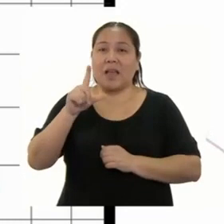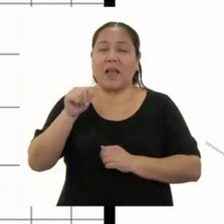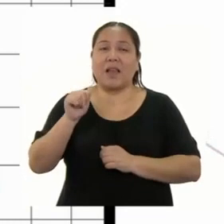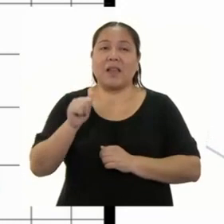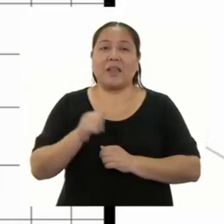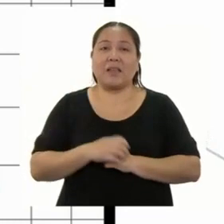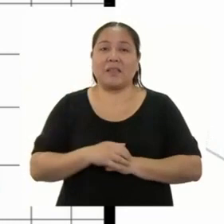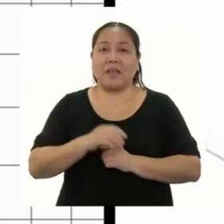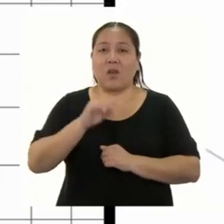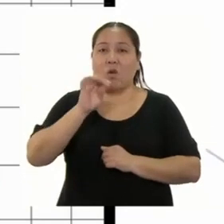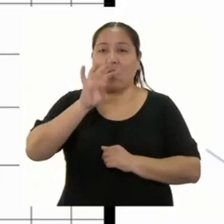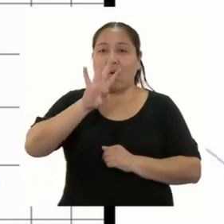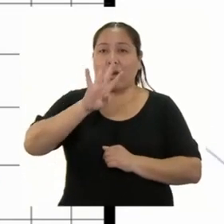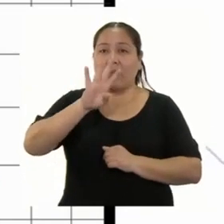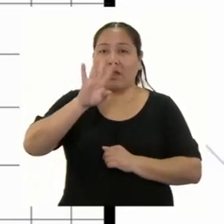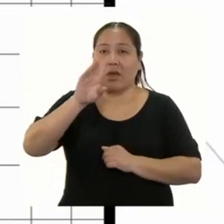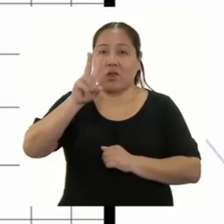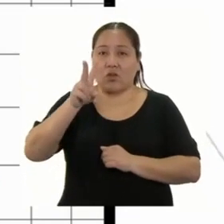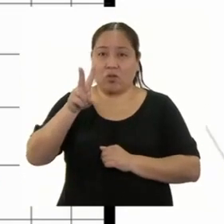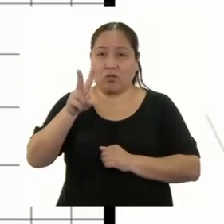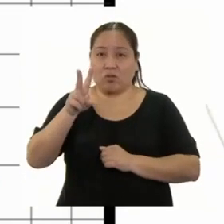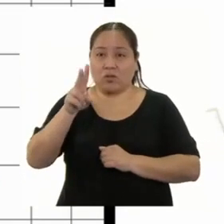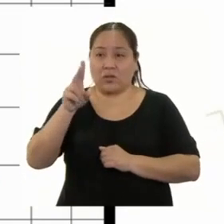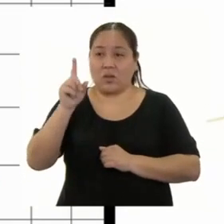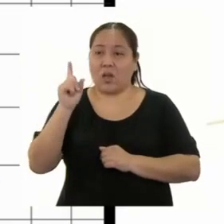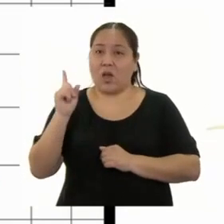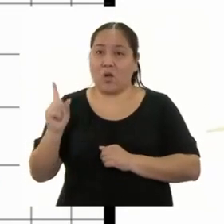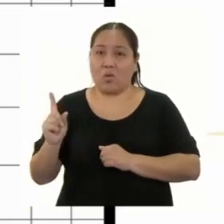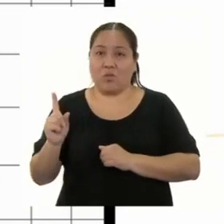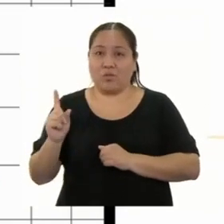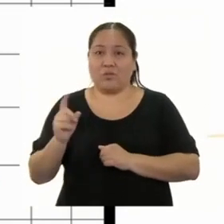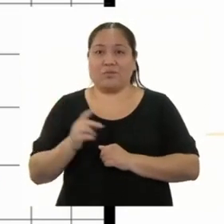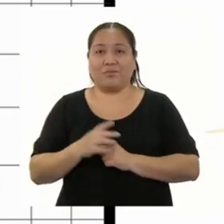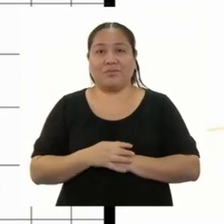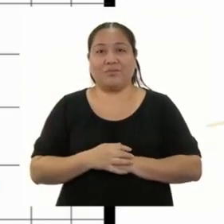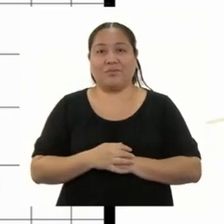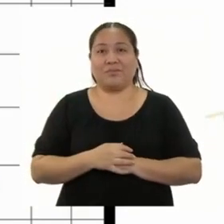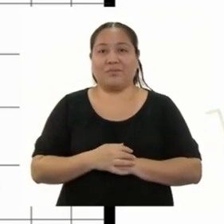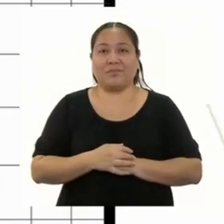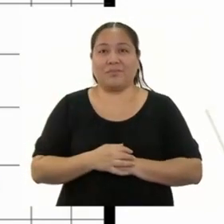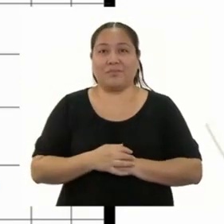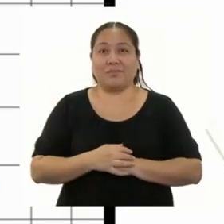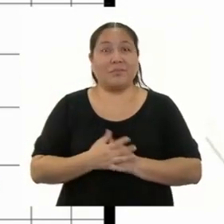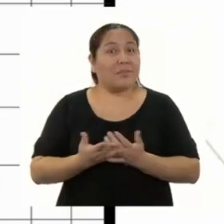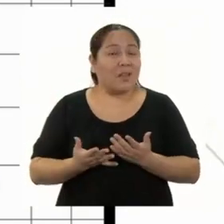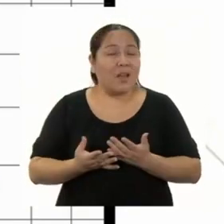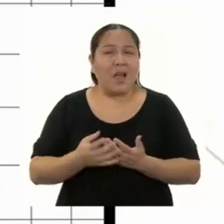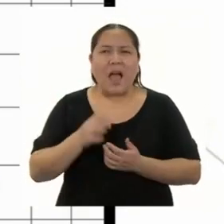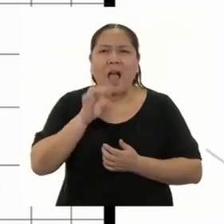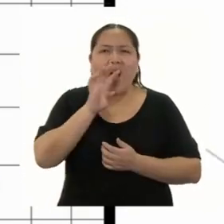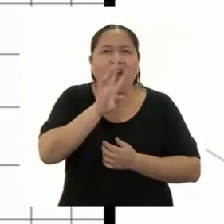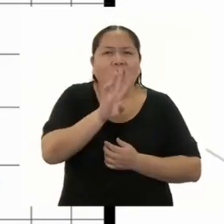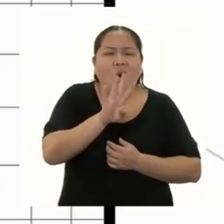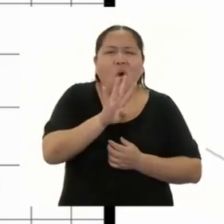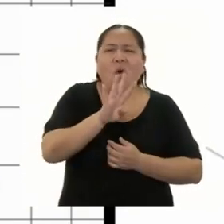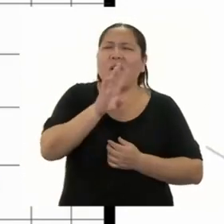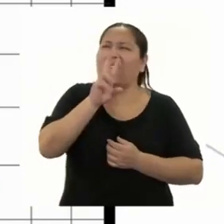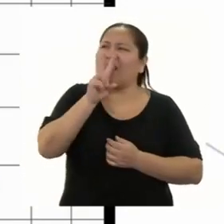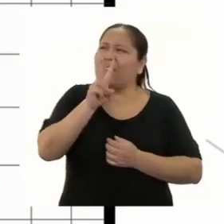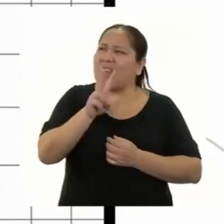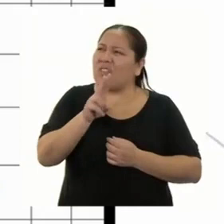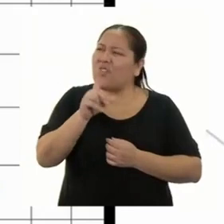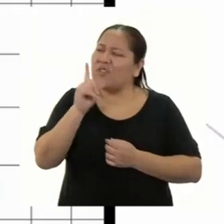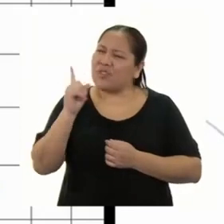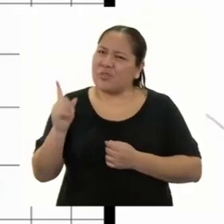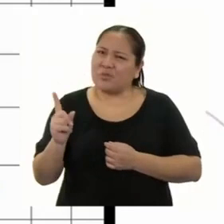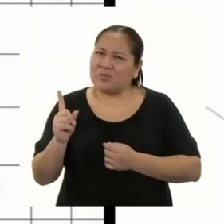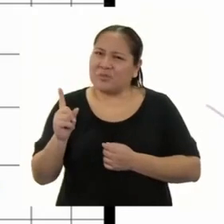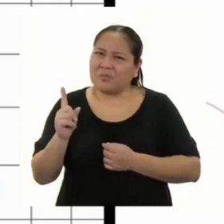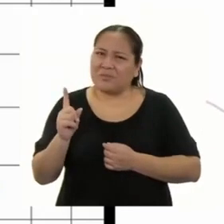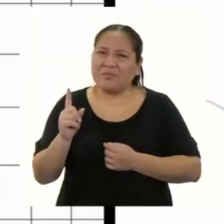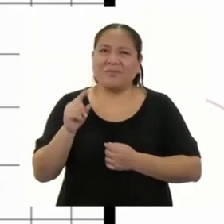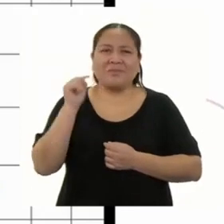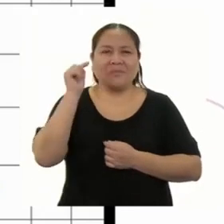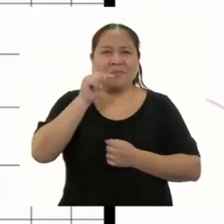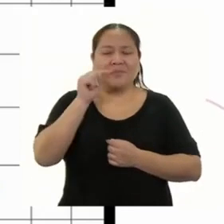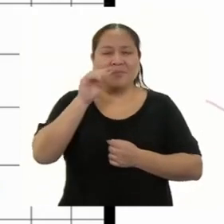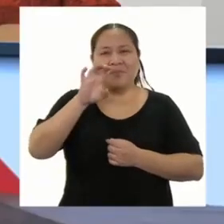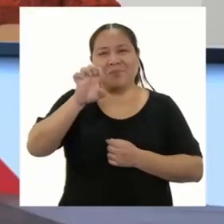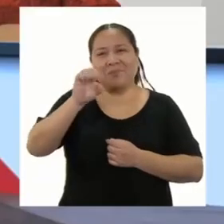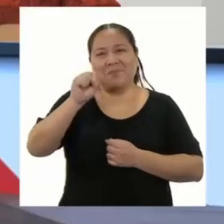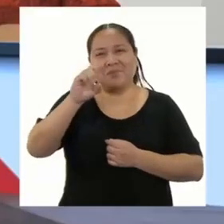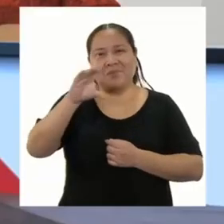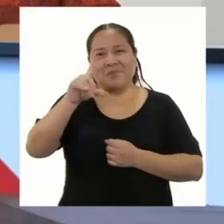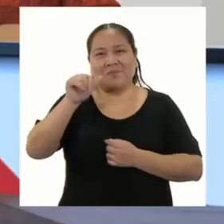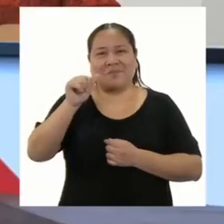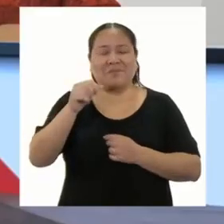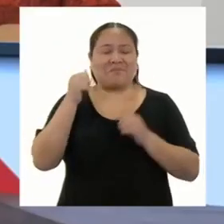fotocopia es de 42 a 1. 42 a 1. Esa es la escala.